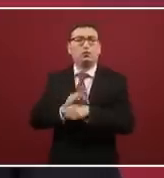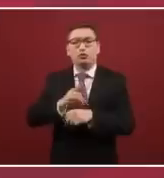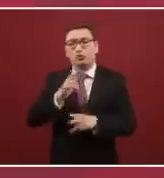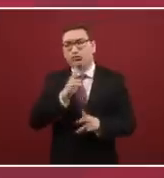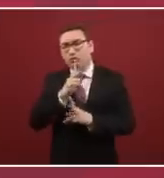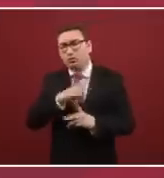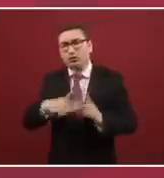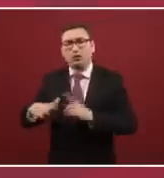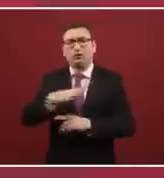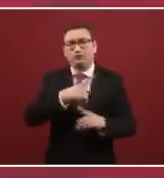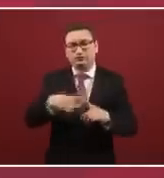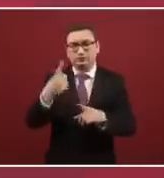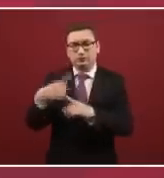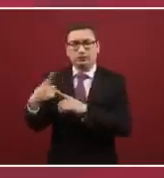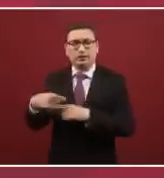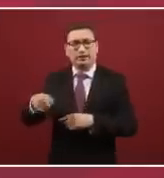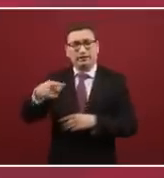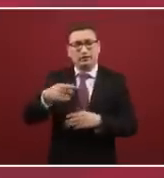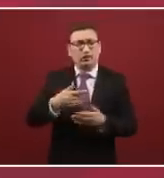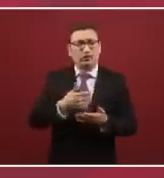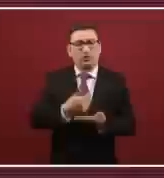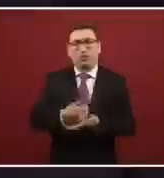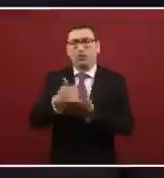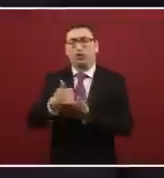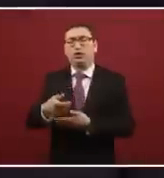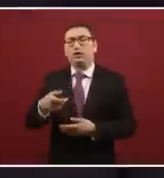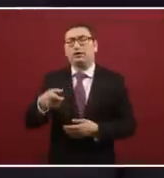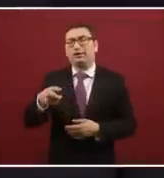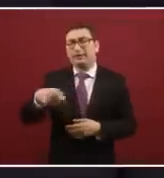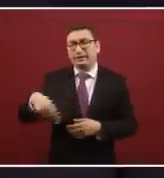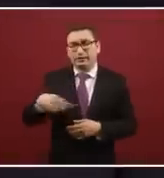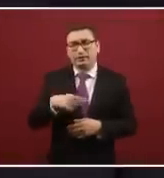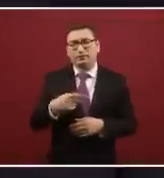surge porque se permite la utilización